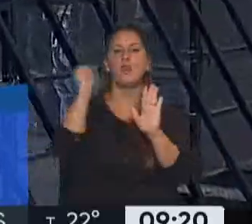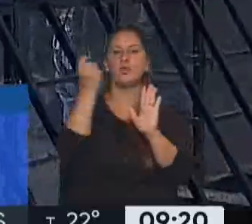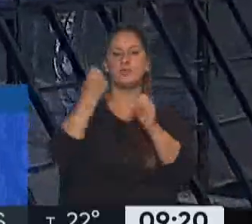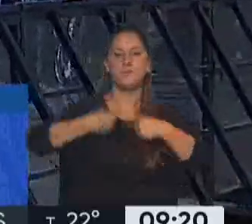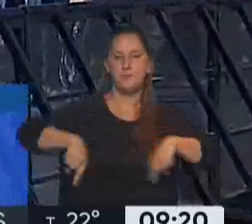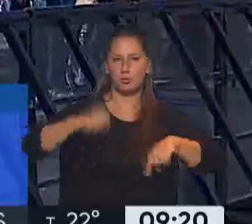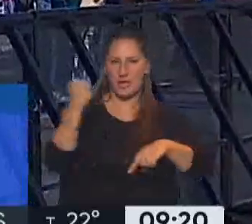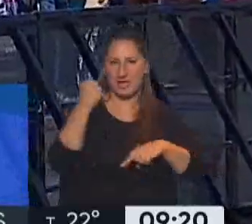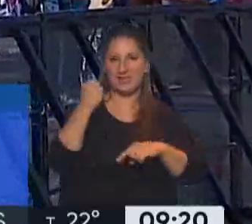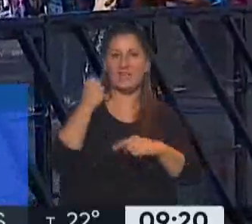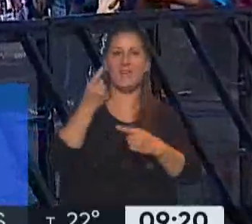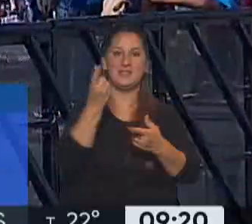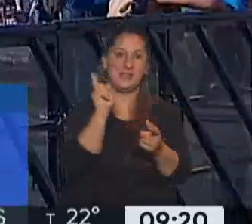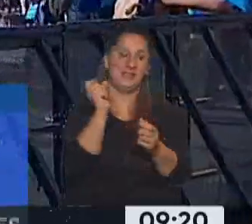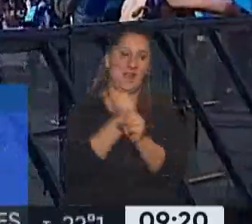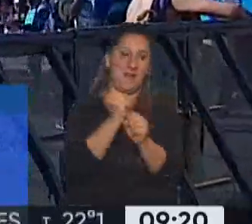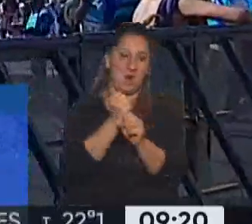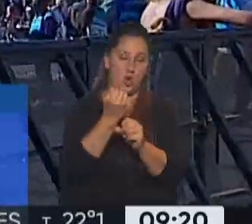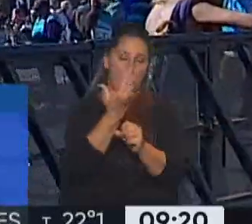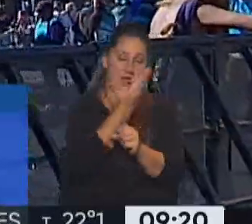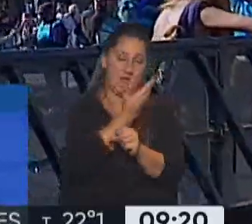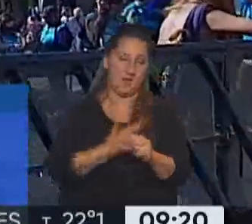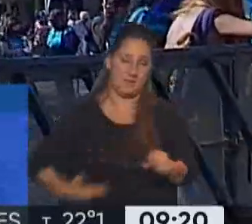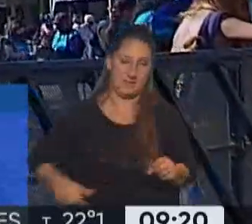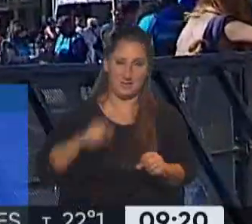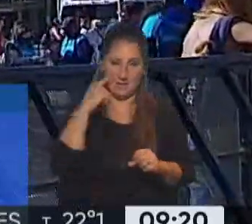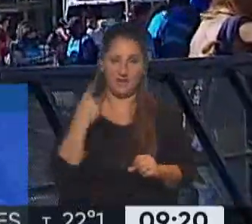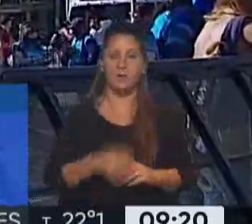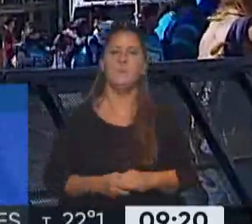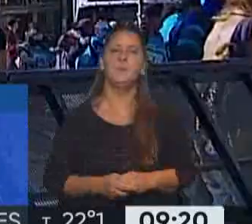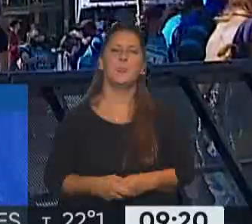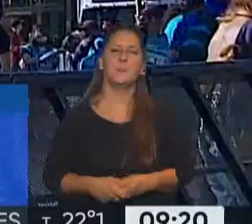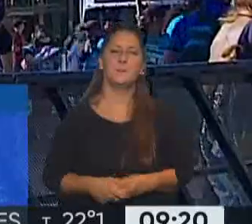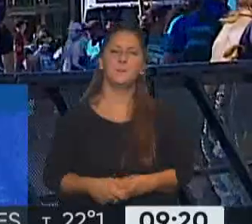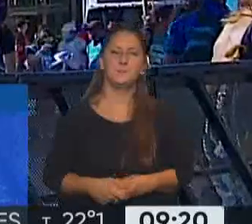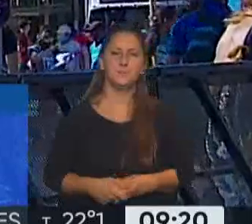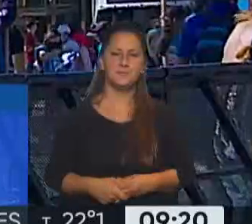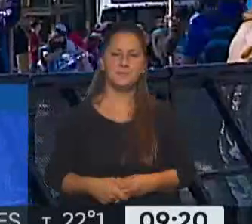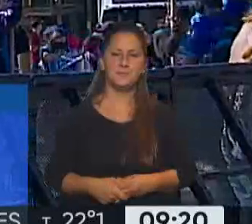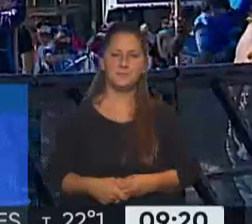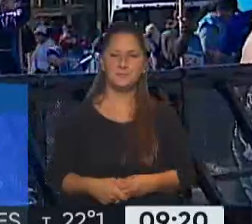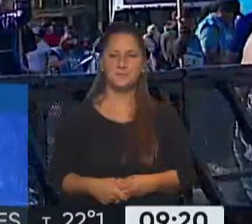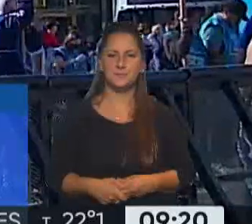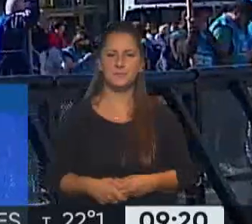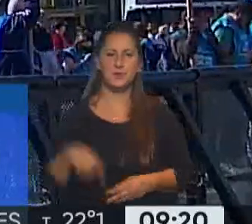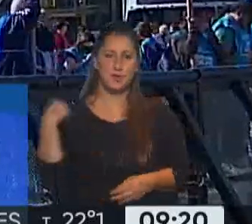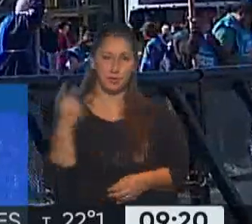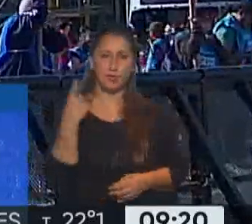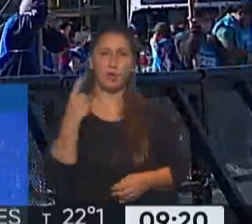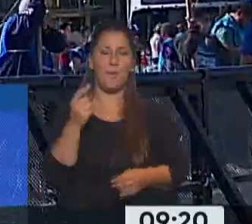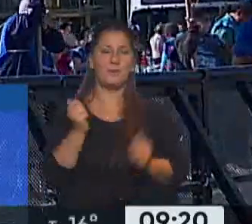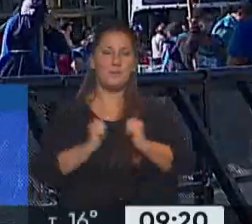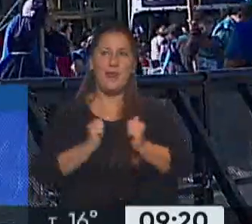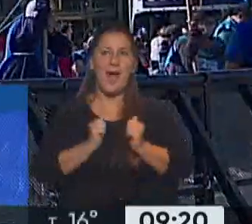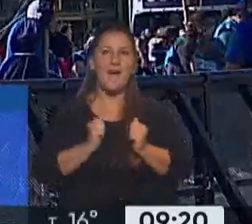por los cuales va a transitar la gestión. Pero el acuerdo con el fondo me parece que vamos a estar esperando todo el tiempo